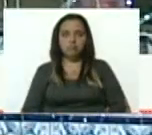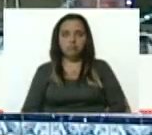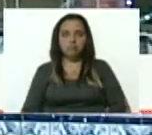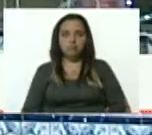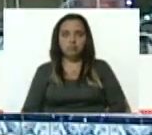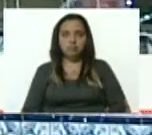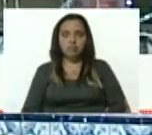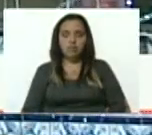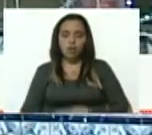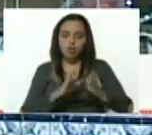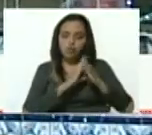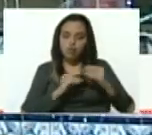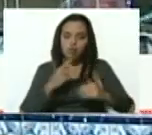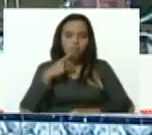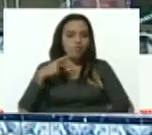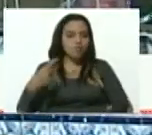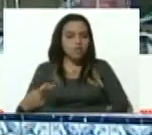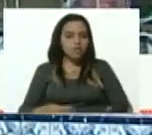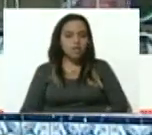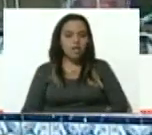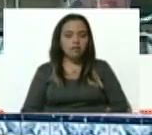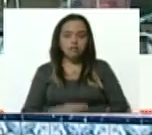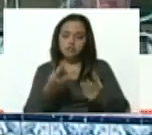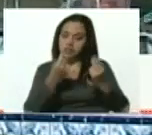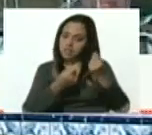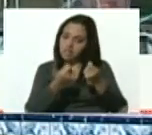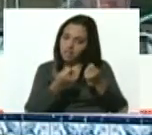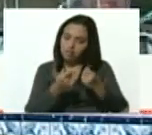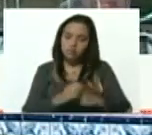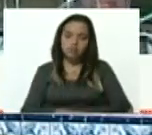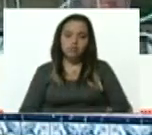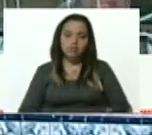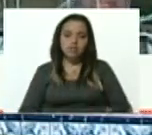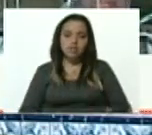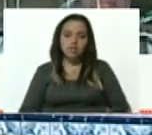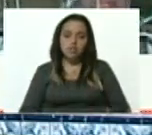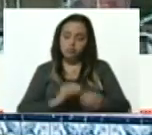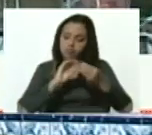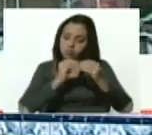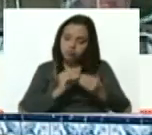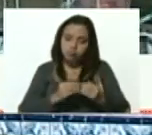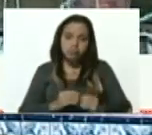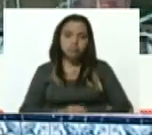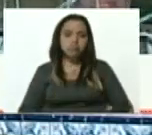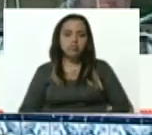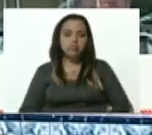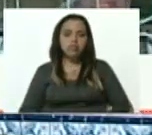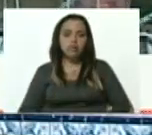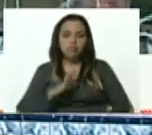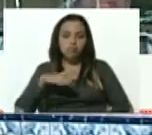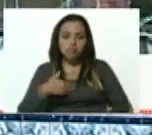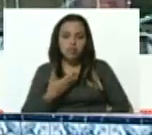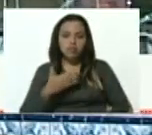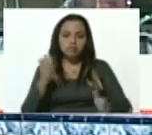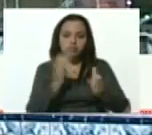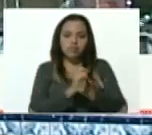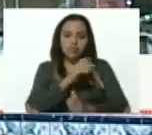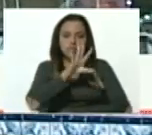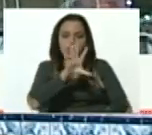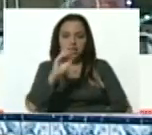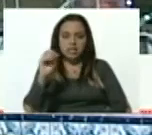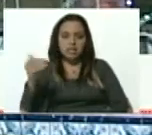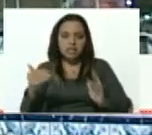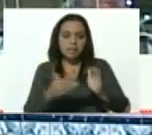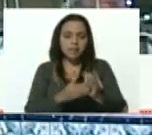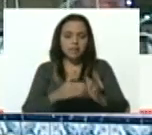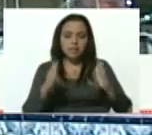toda la política, todos los recursos, todas las acciones para llegar a 500.000 viviendas